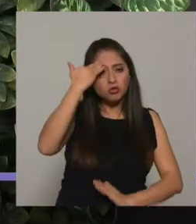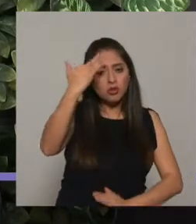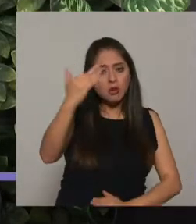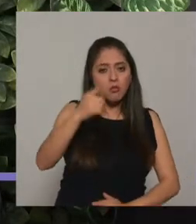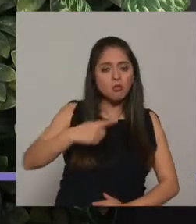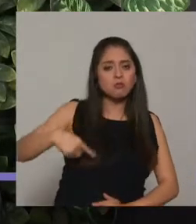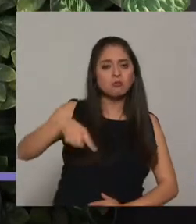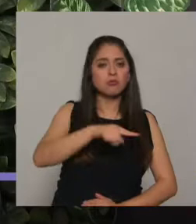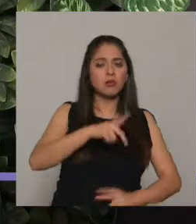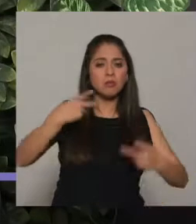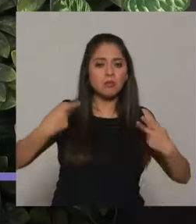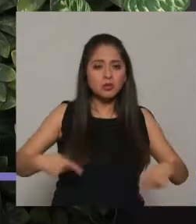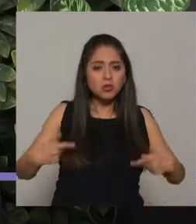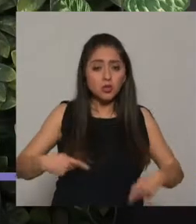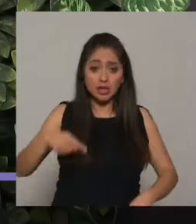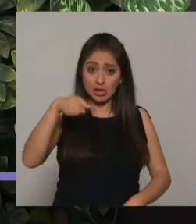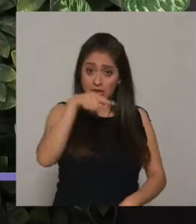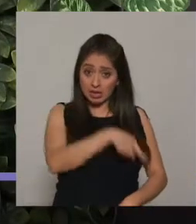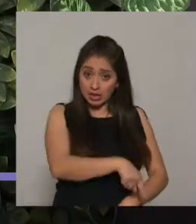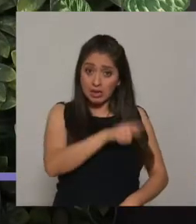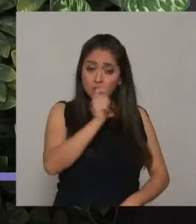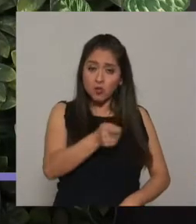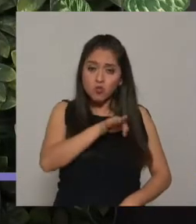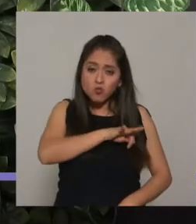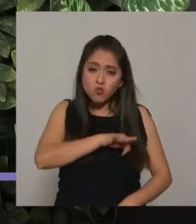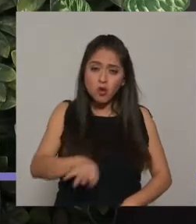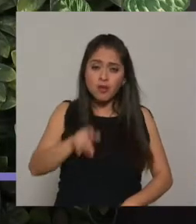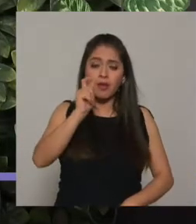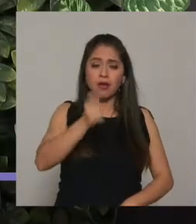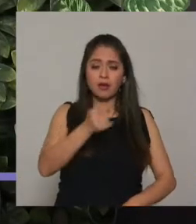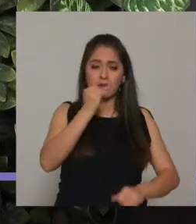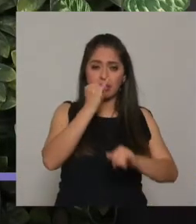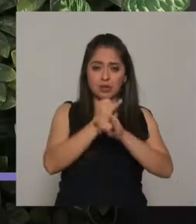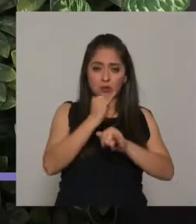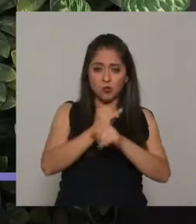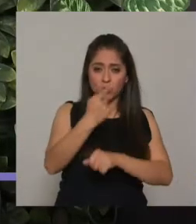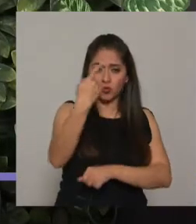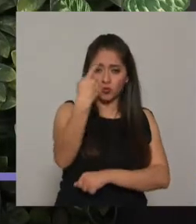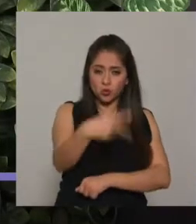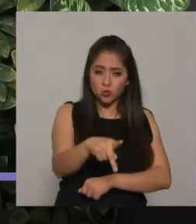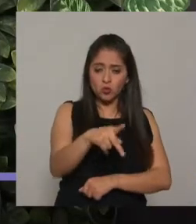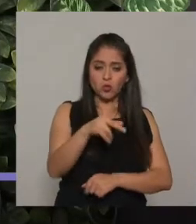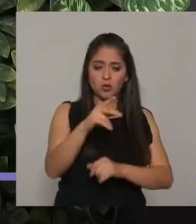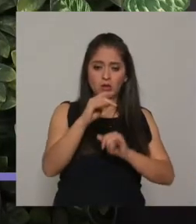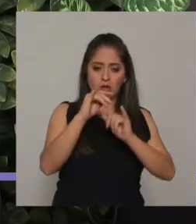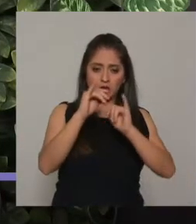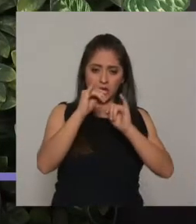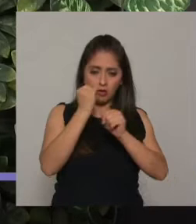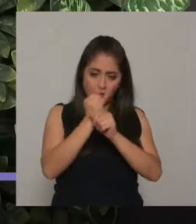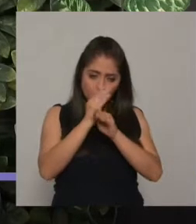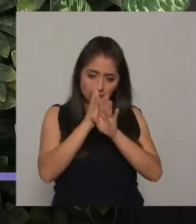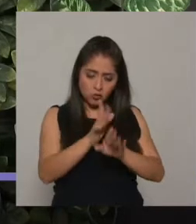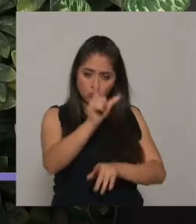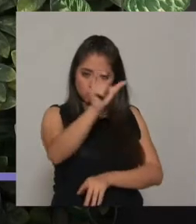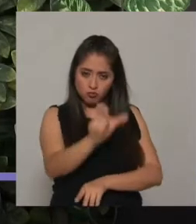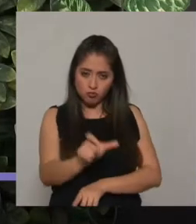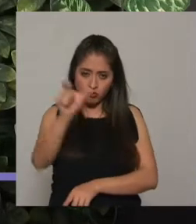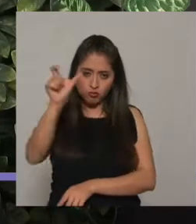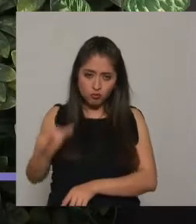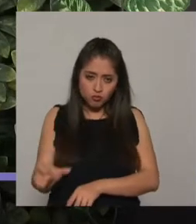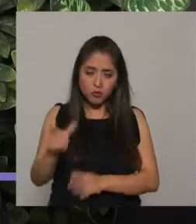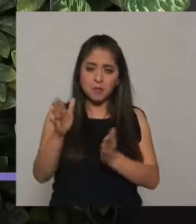darle certeza al mismo ciudadano que pueda acceder a través también de su identificación personal a sus documentos